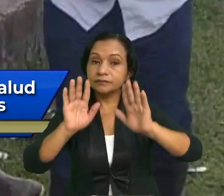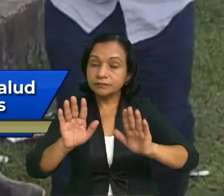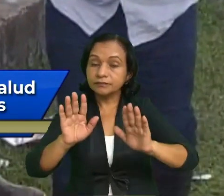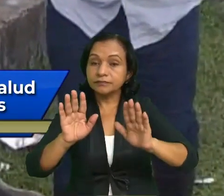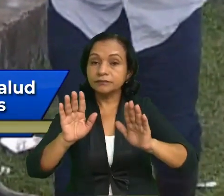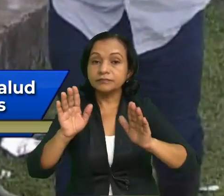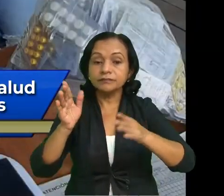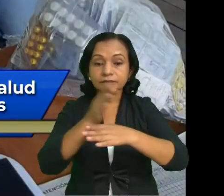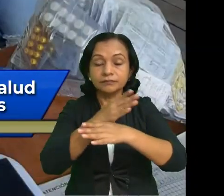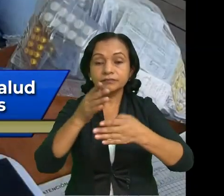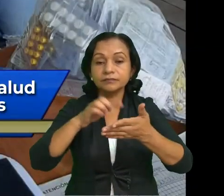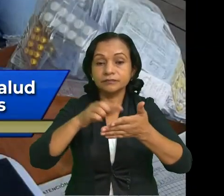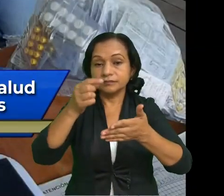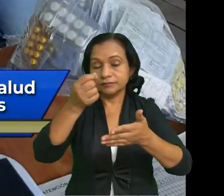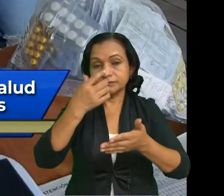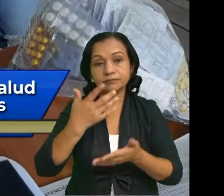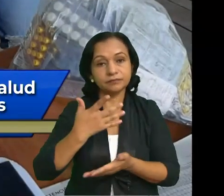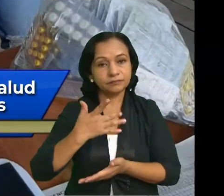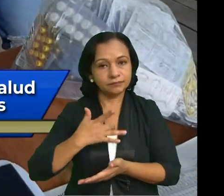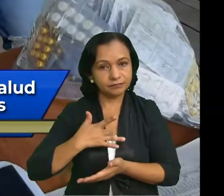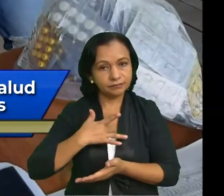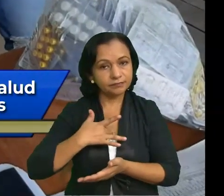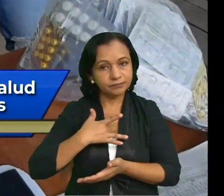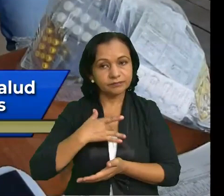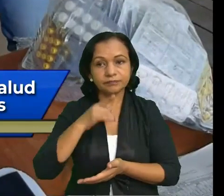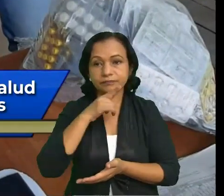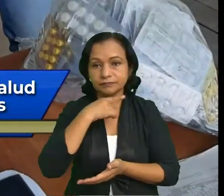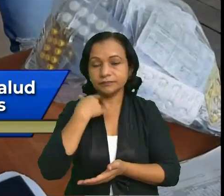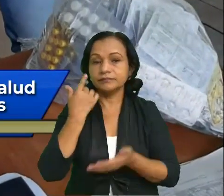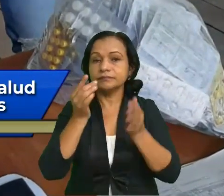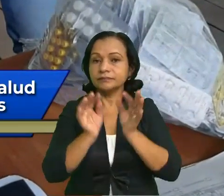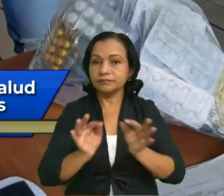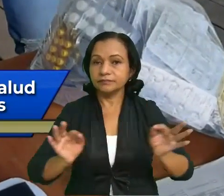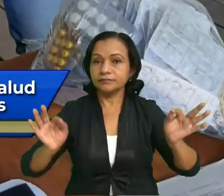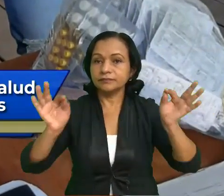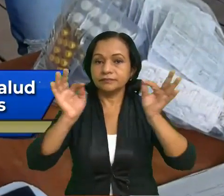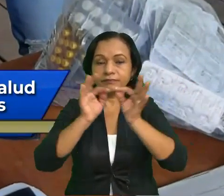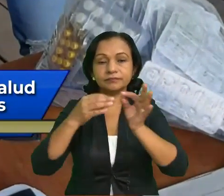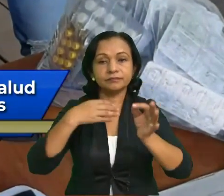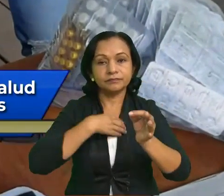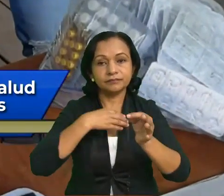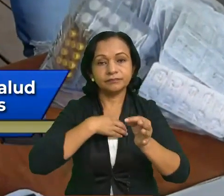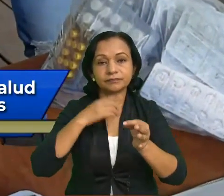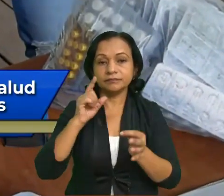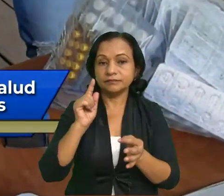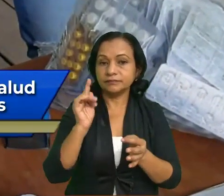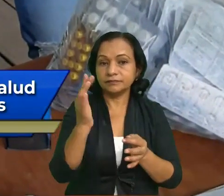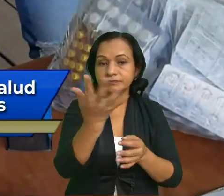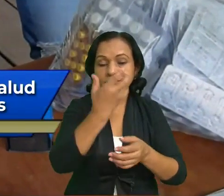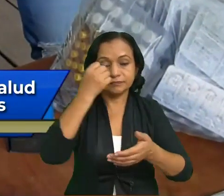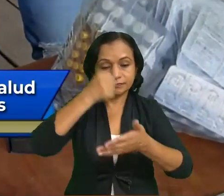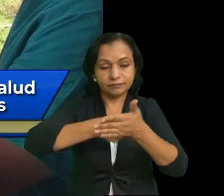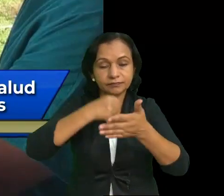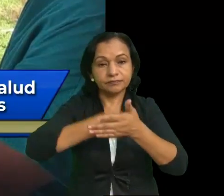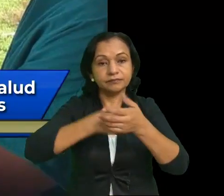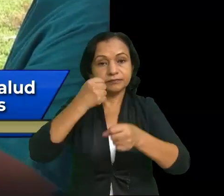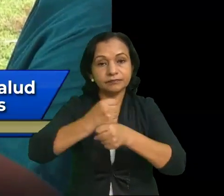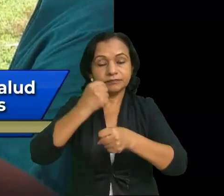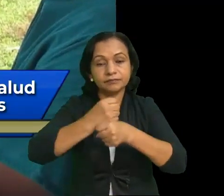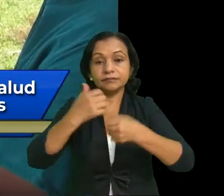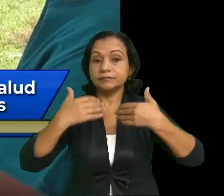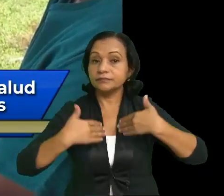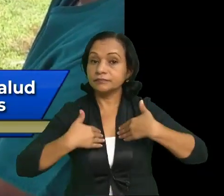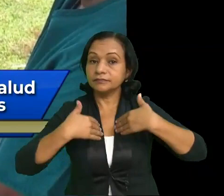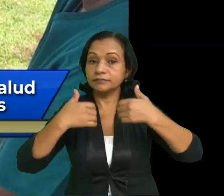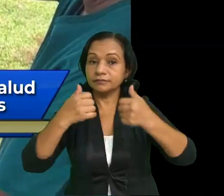quimioprofilaxis necesaria la verdad es que es muy importante para nosotros todo ese esfuerzo que está realizando nuestro personal de salud